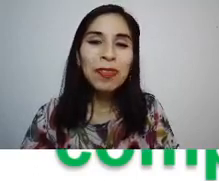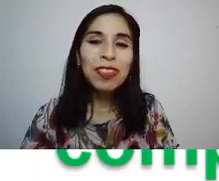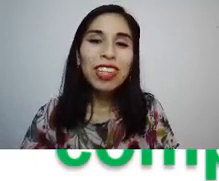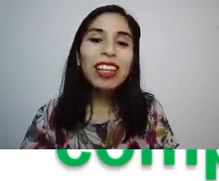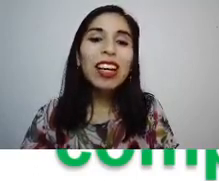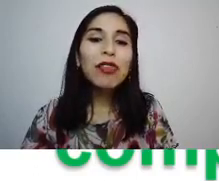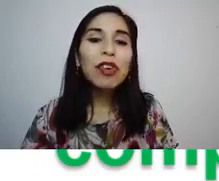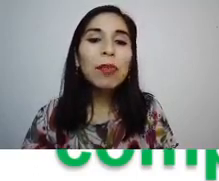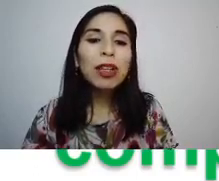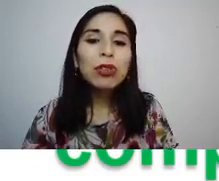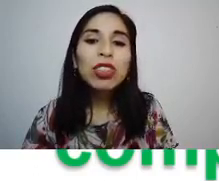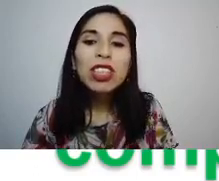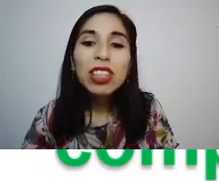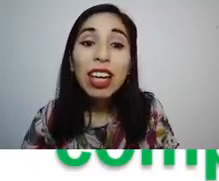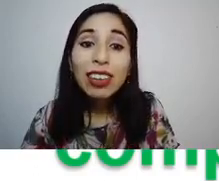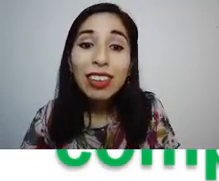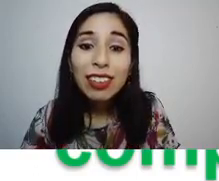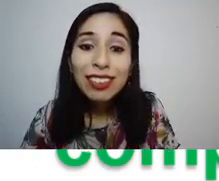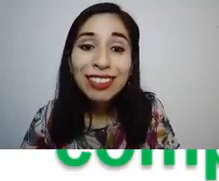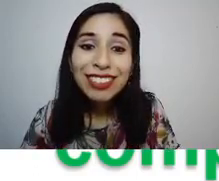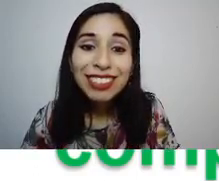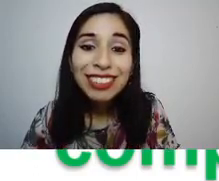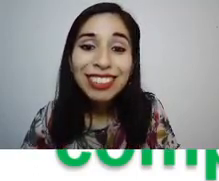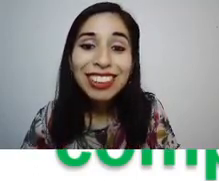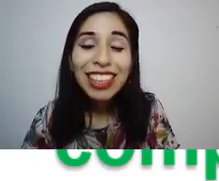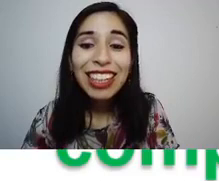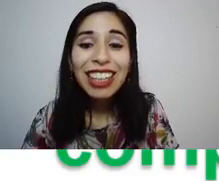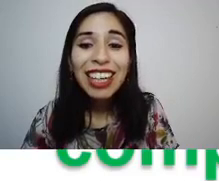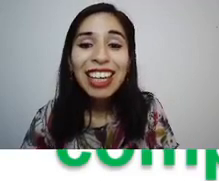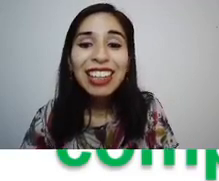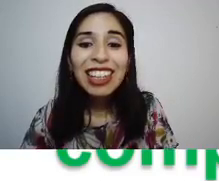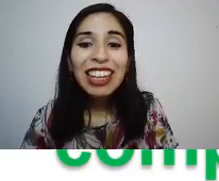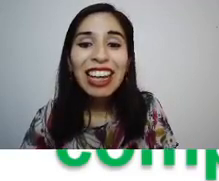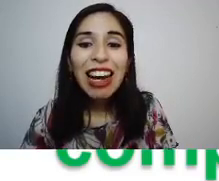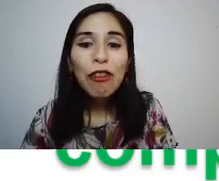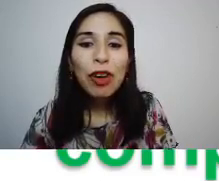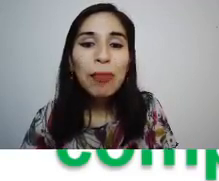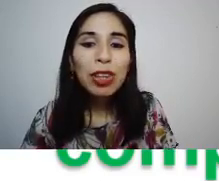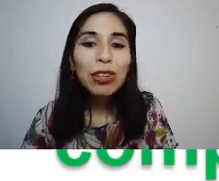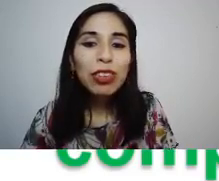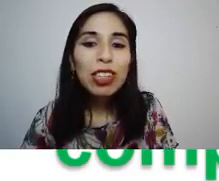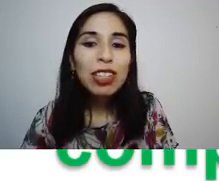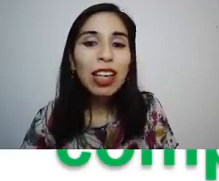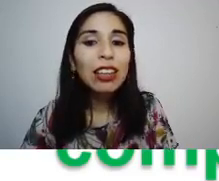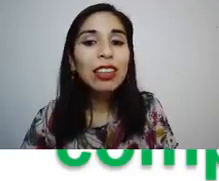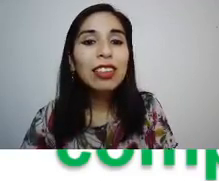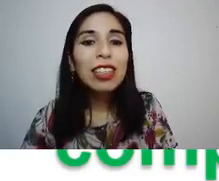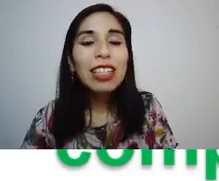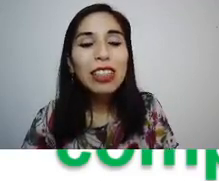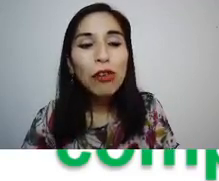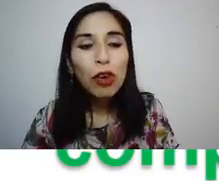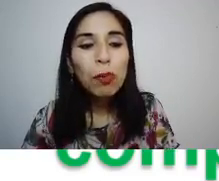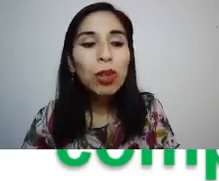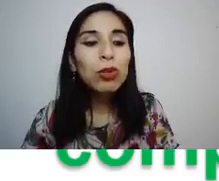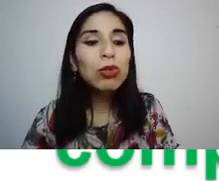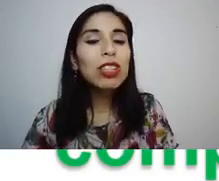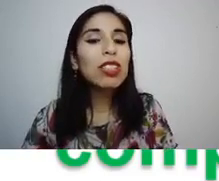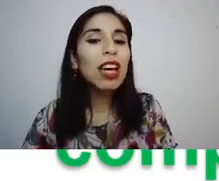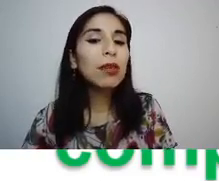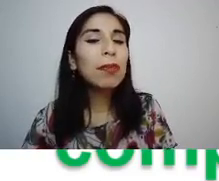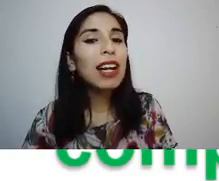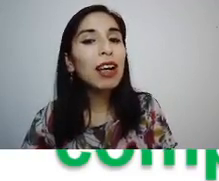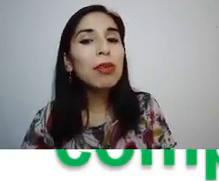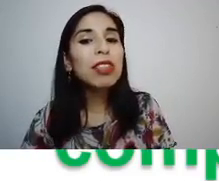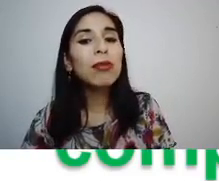tiene la forma de un disquete si tiene la forma de un disquete y esta forma en un